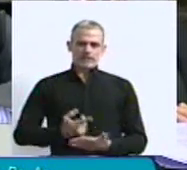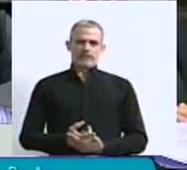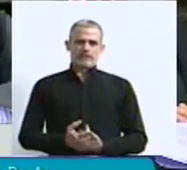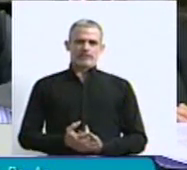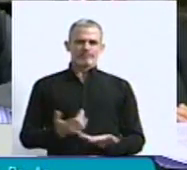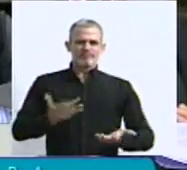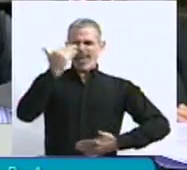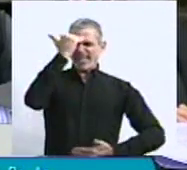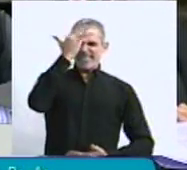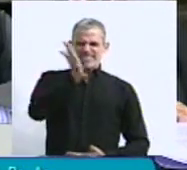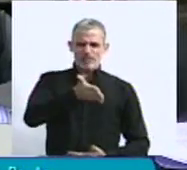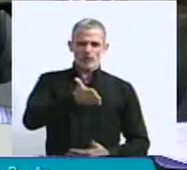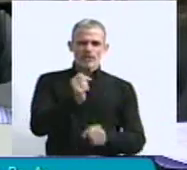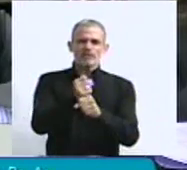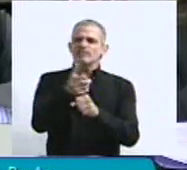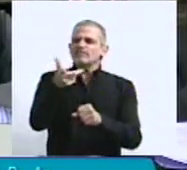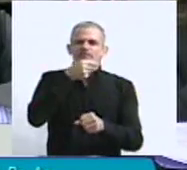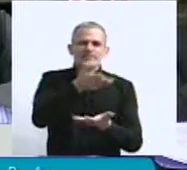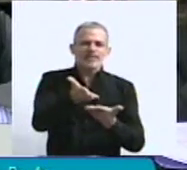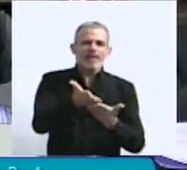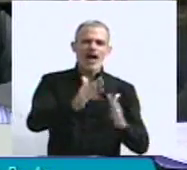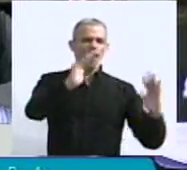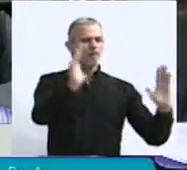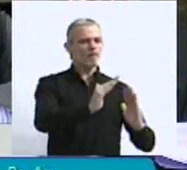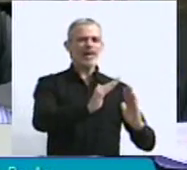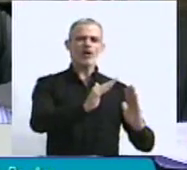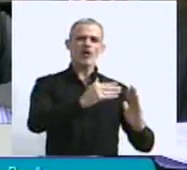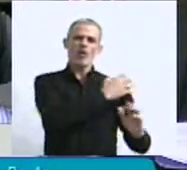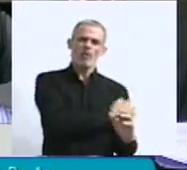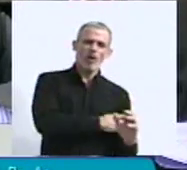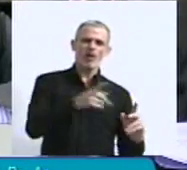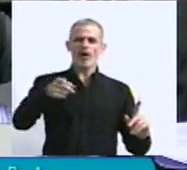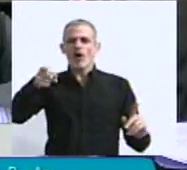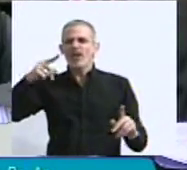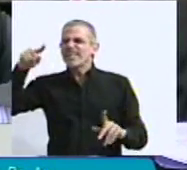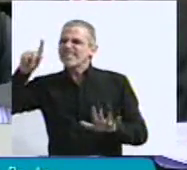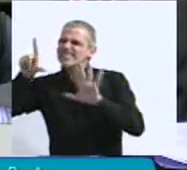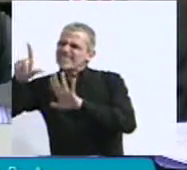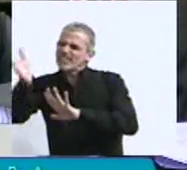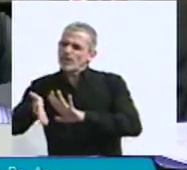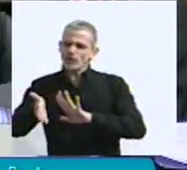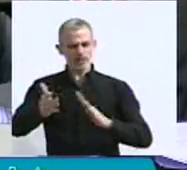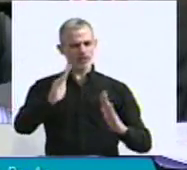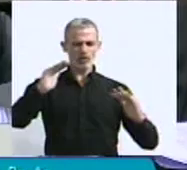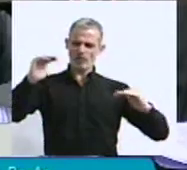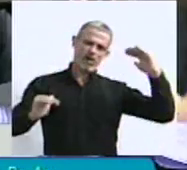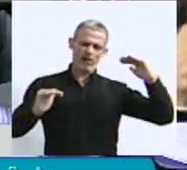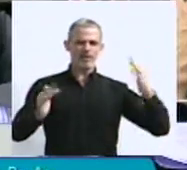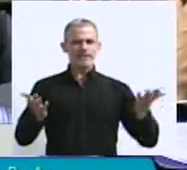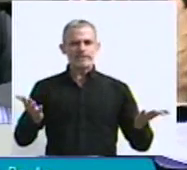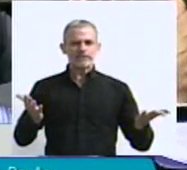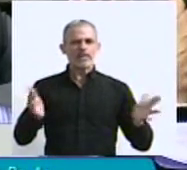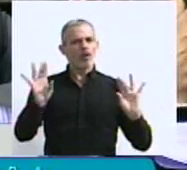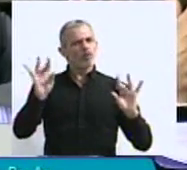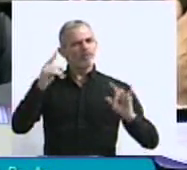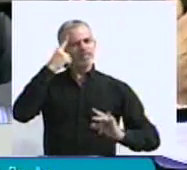que con 15% de desempleos hay menos pobres que con 7% de desempleos. Es muy difícil pensar eso. Es muy